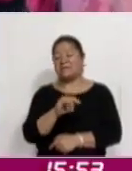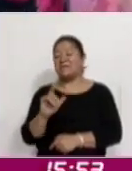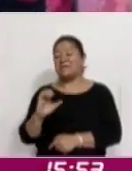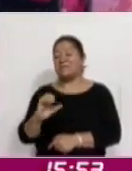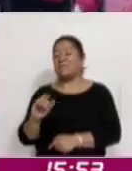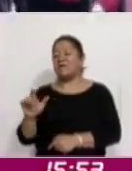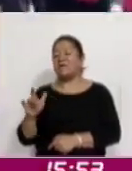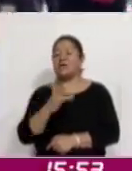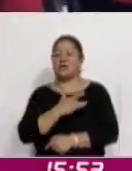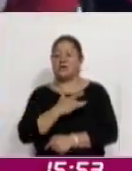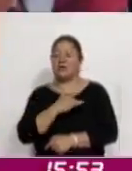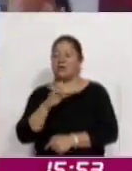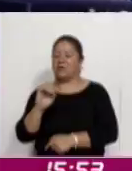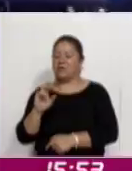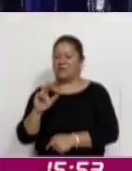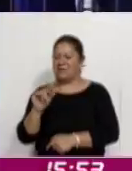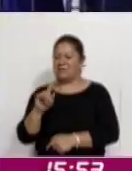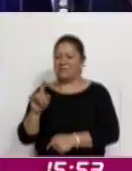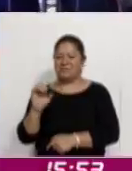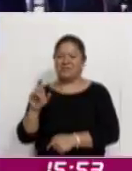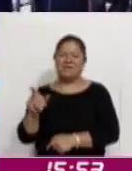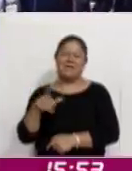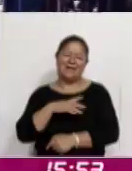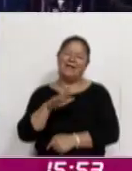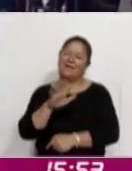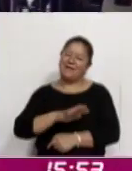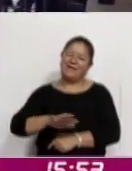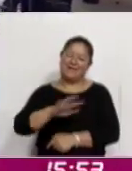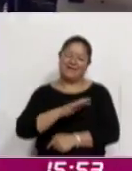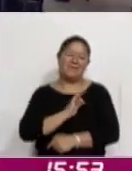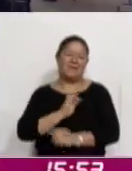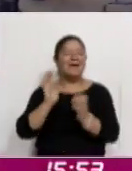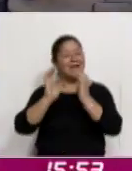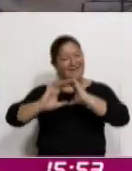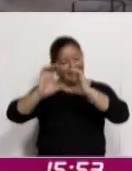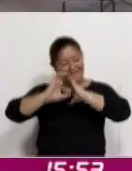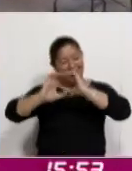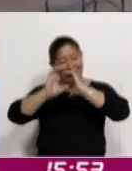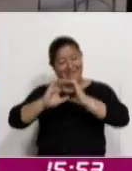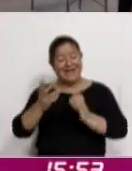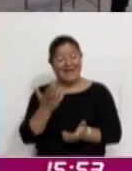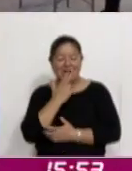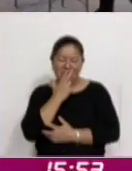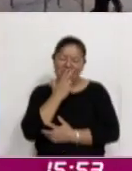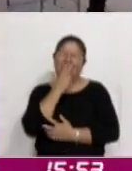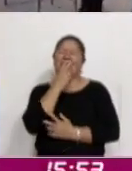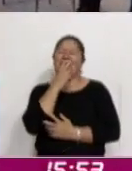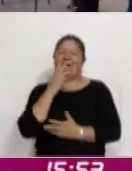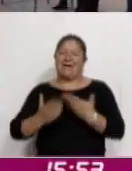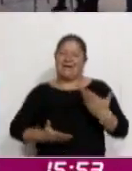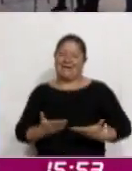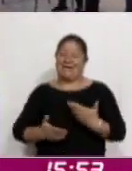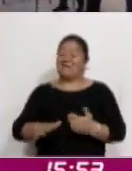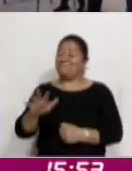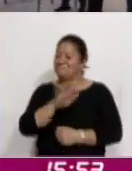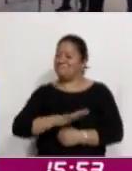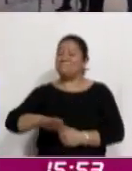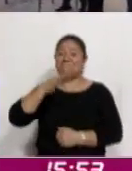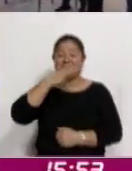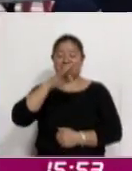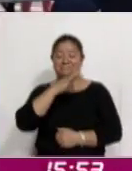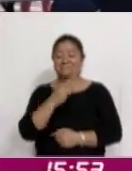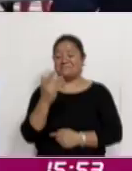donde los asistentes podrán corear, también podrán bailar y disfrutar de este gran baile de aniversario del